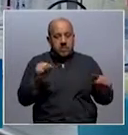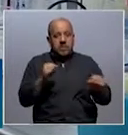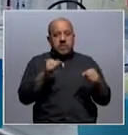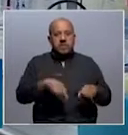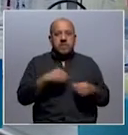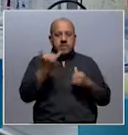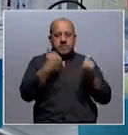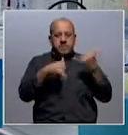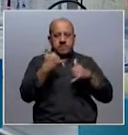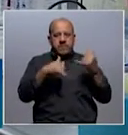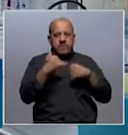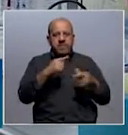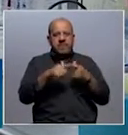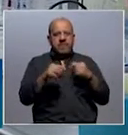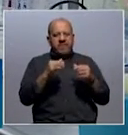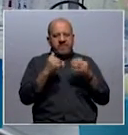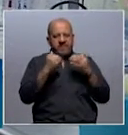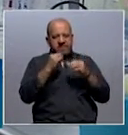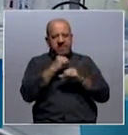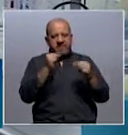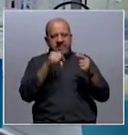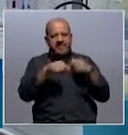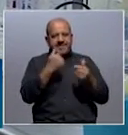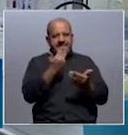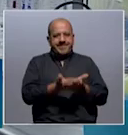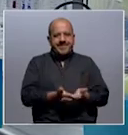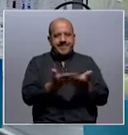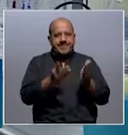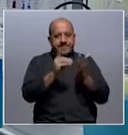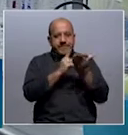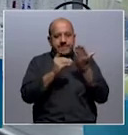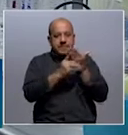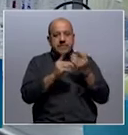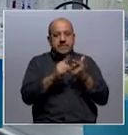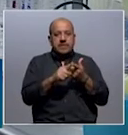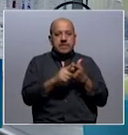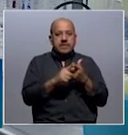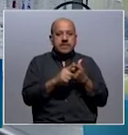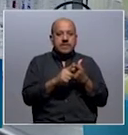cantidad de información que nos permitió presentar el proyecto a éste